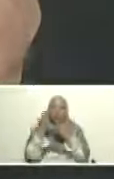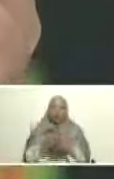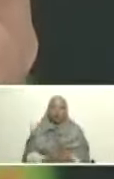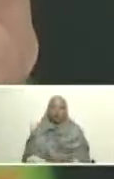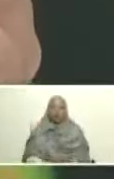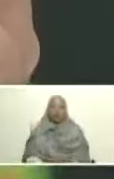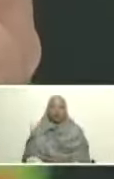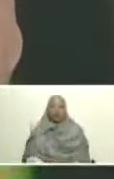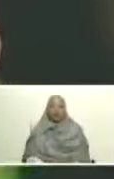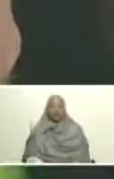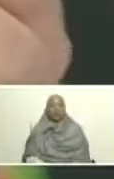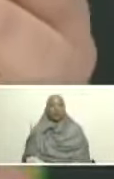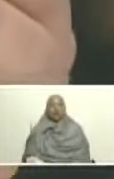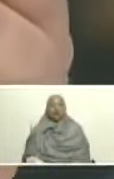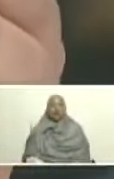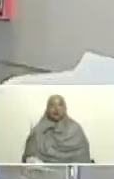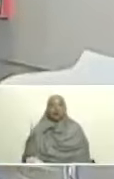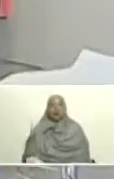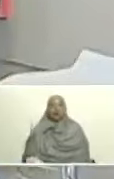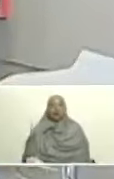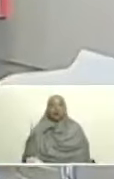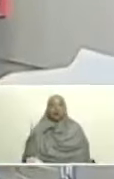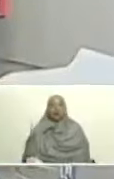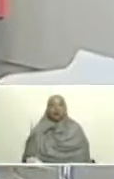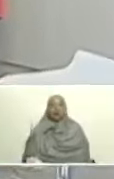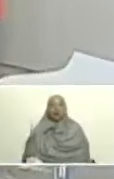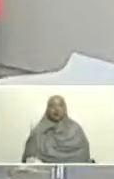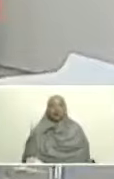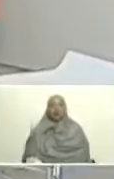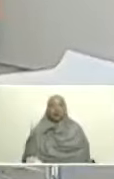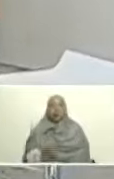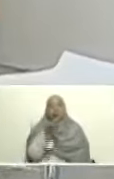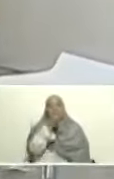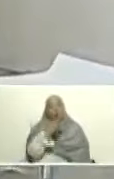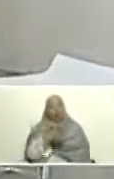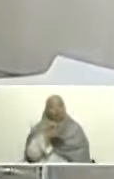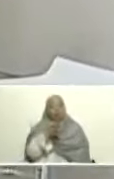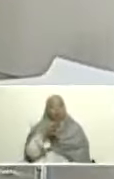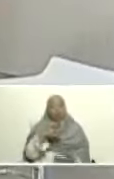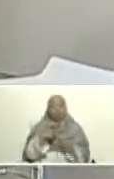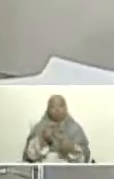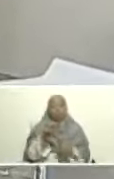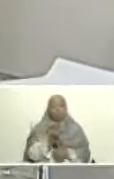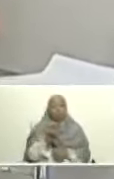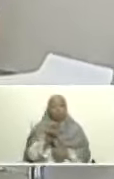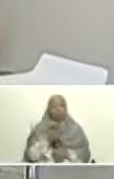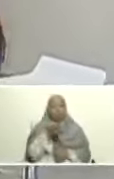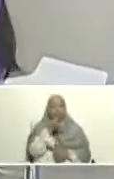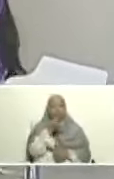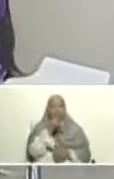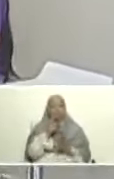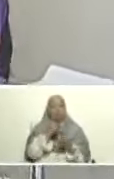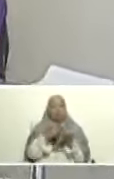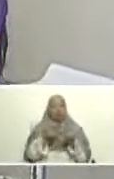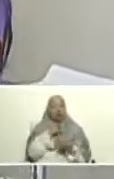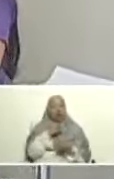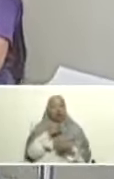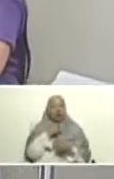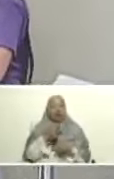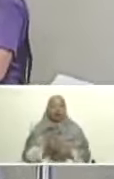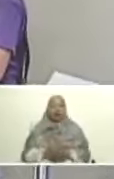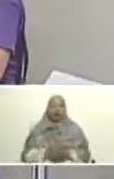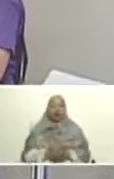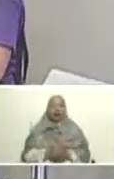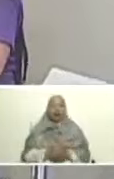Lo único que esto no es bueno para la barriguita, ¿no? Divino, te digo. También dulces tengo de guayaba con queso.